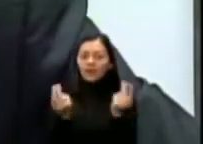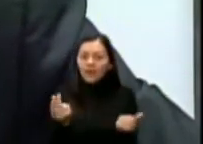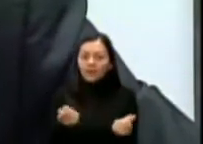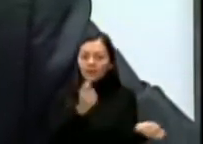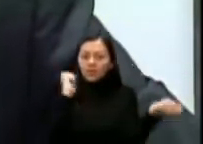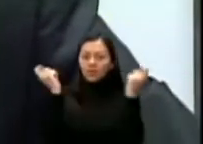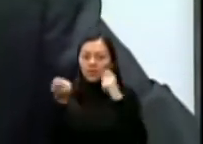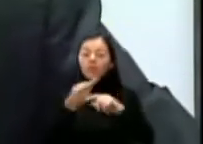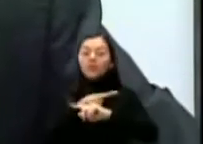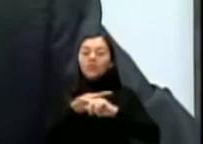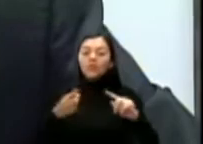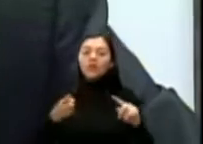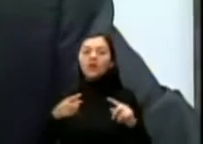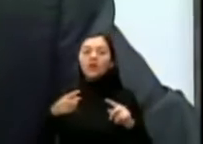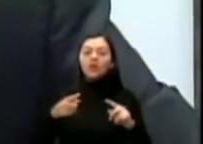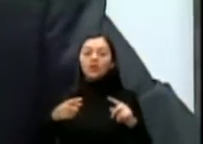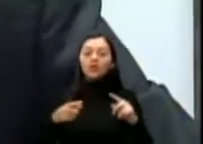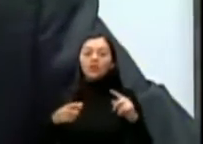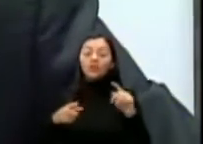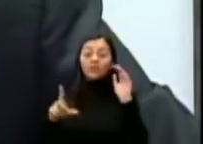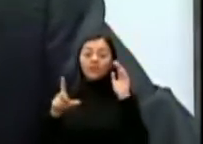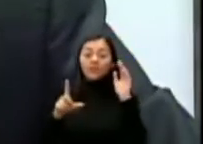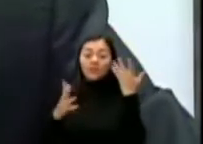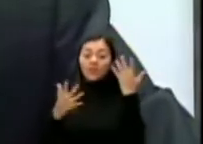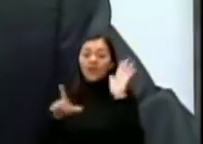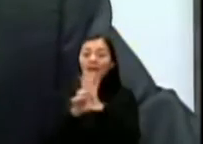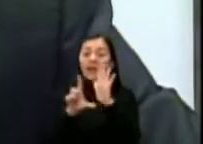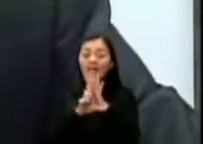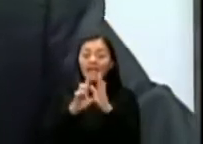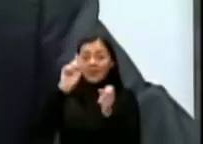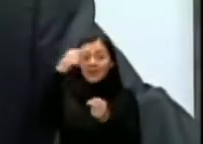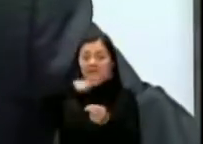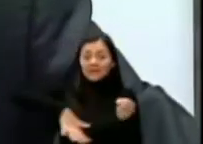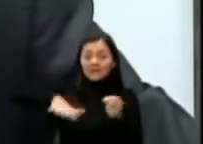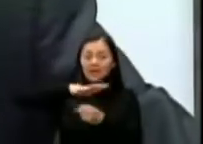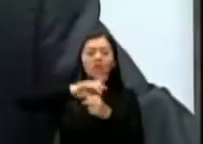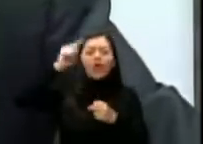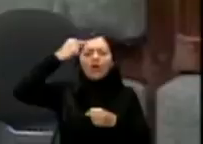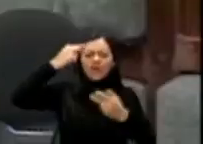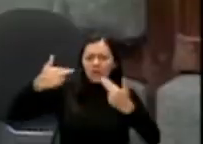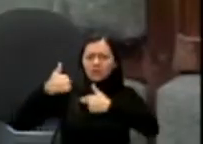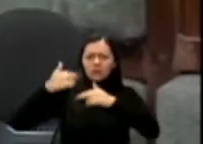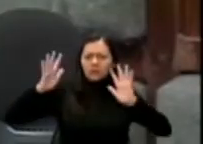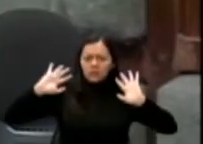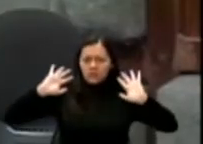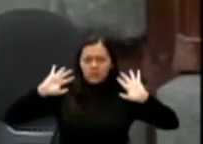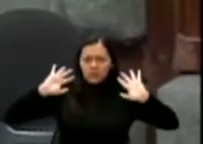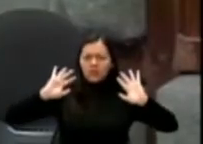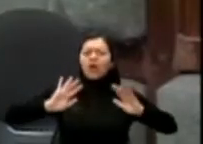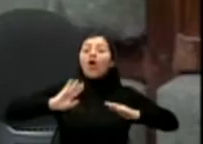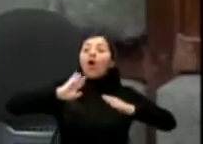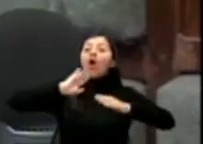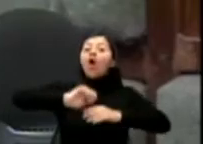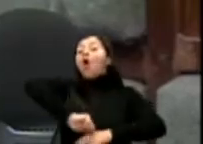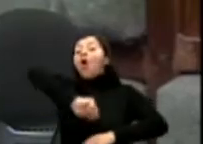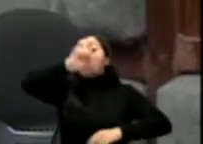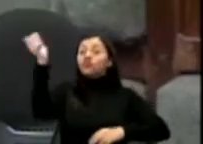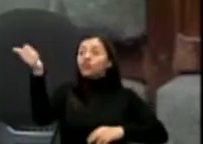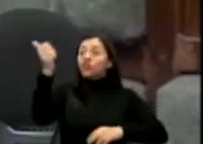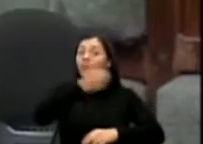que las políticas de estado para trillo las que trascienden a los gobiernos con gobiernos autónomos descentralizados